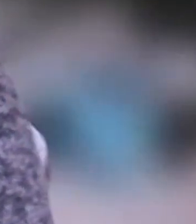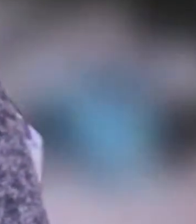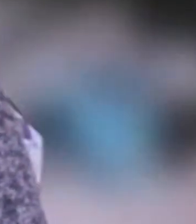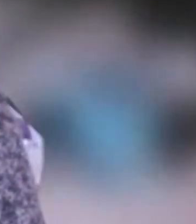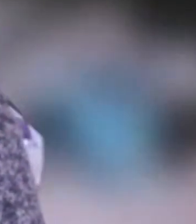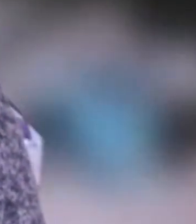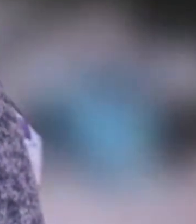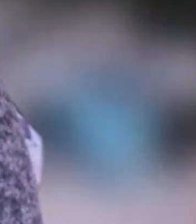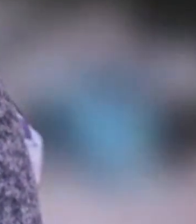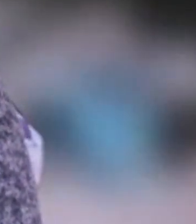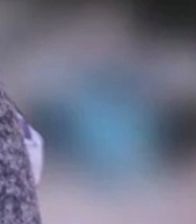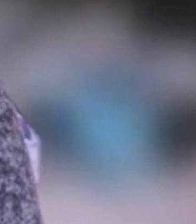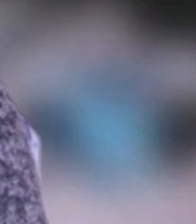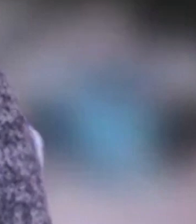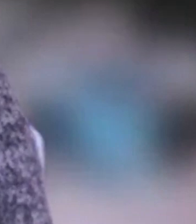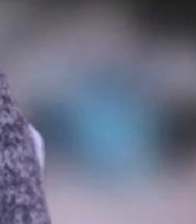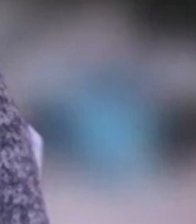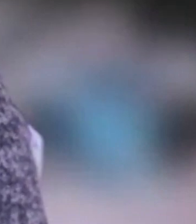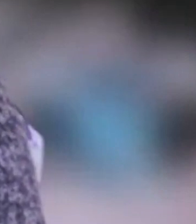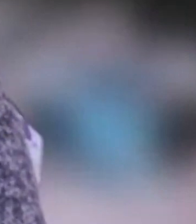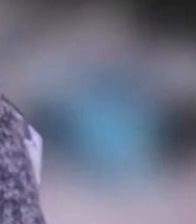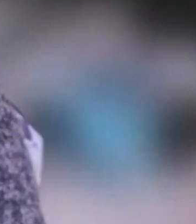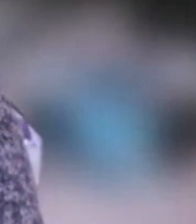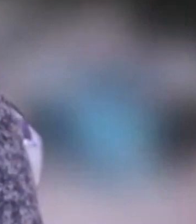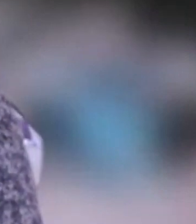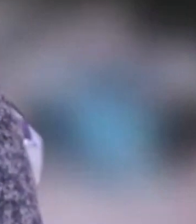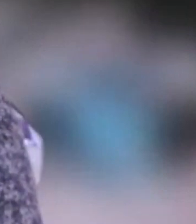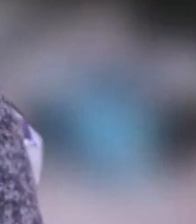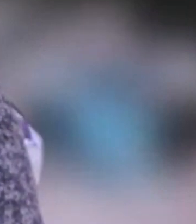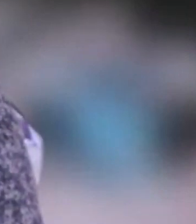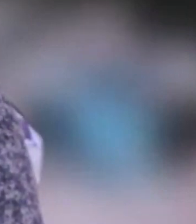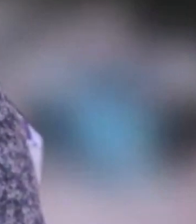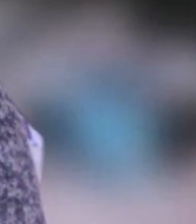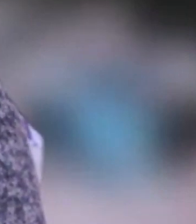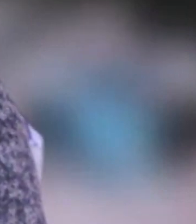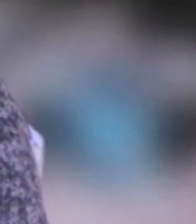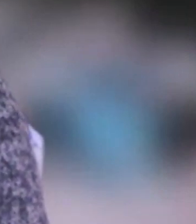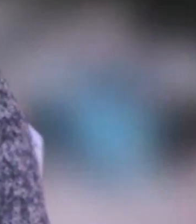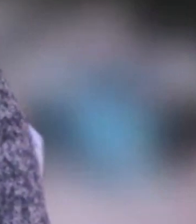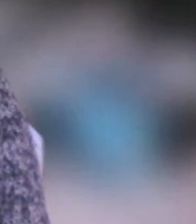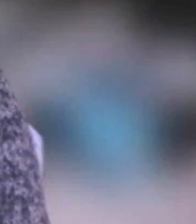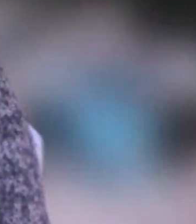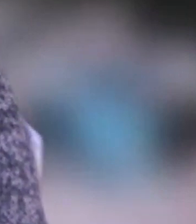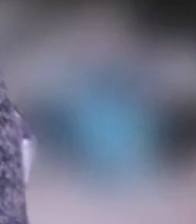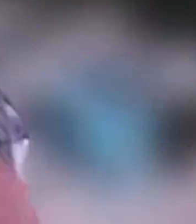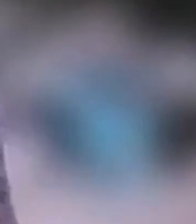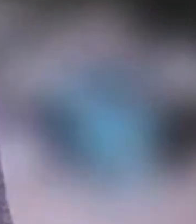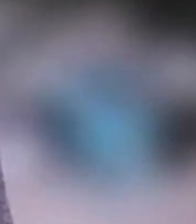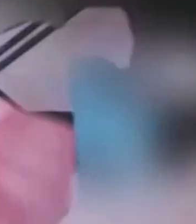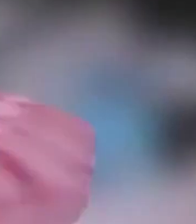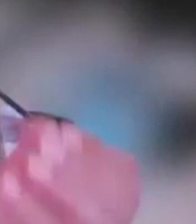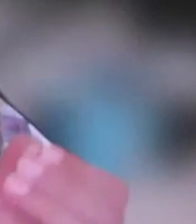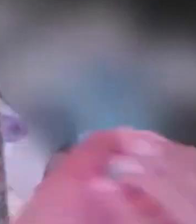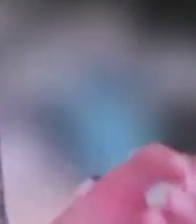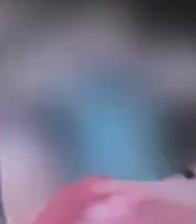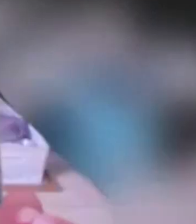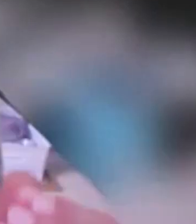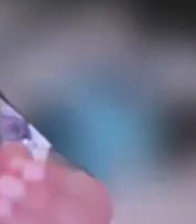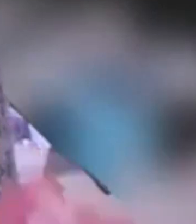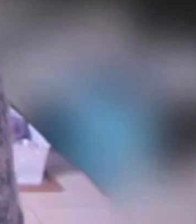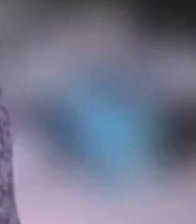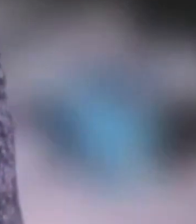menos recursos. Entonces creo que resolver la situación fiscal es indispensable, aunque en este año se observan